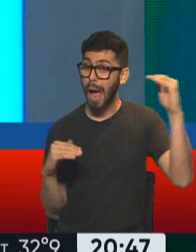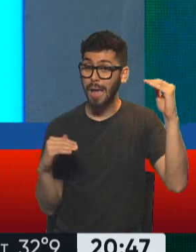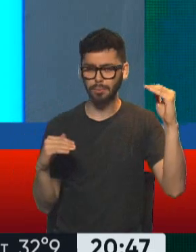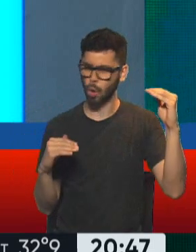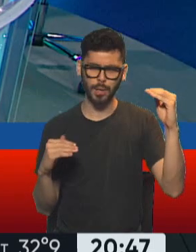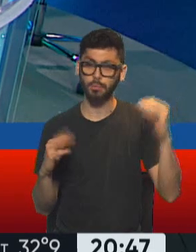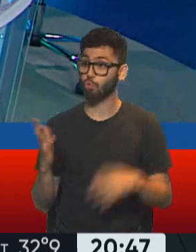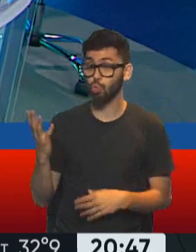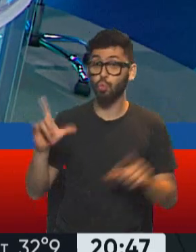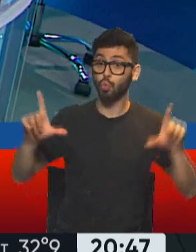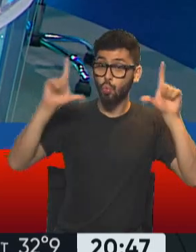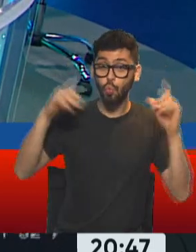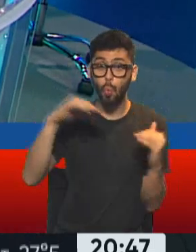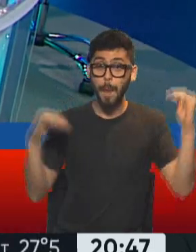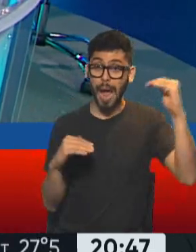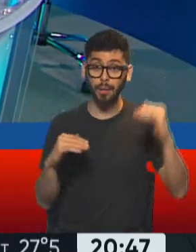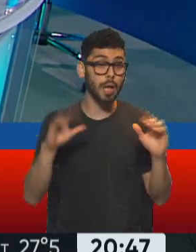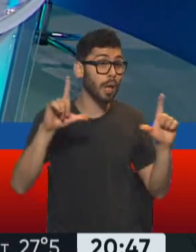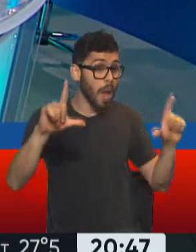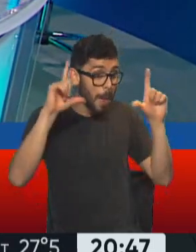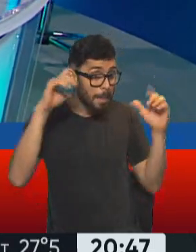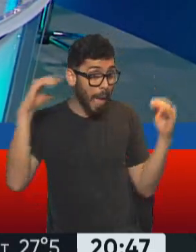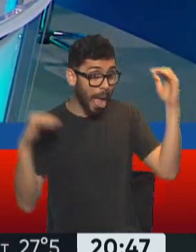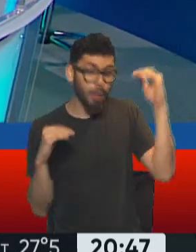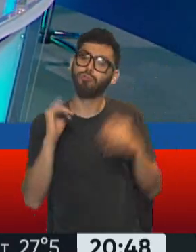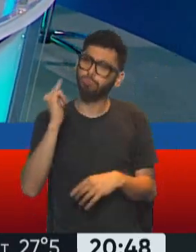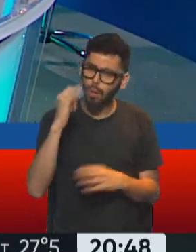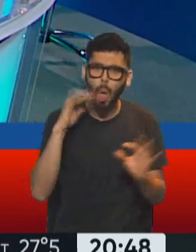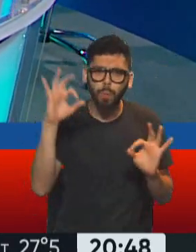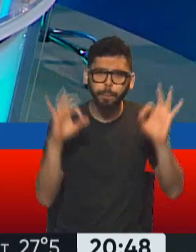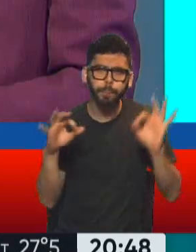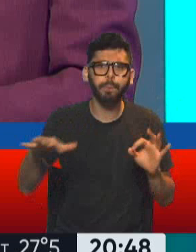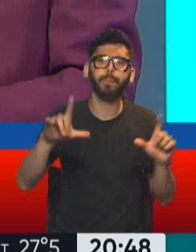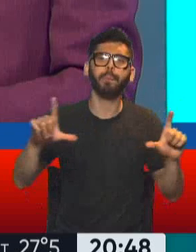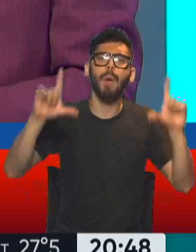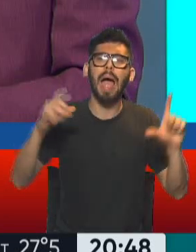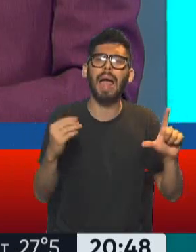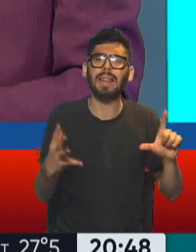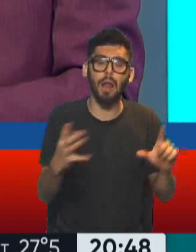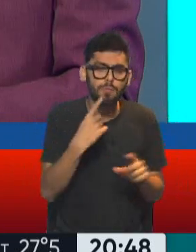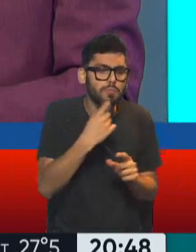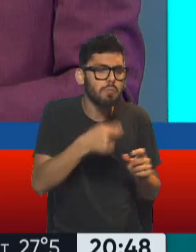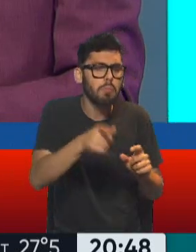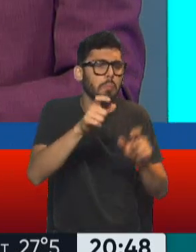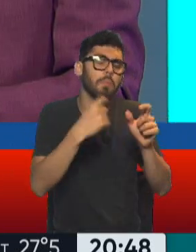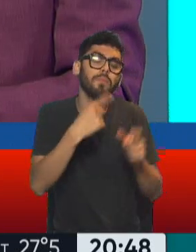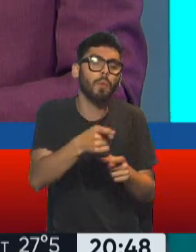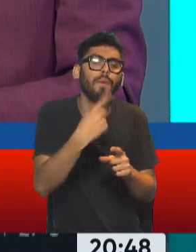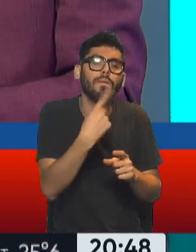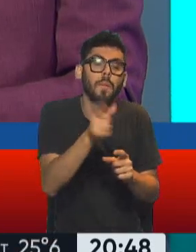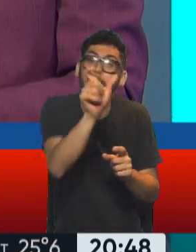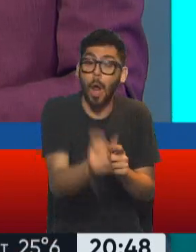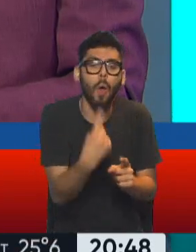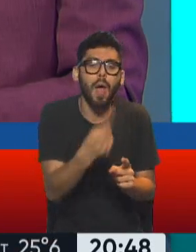en términos de imagen si en términos de imagen en términos de imagen cuando haces las mediciones de imagen la planta qué imagen tiene de tal